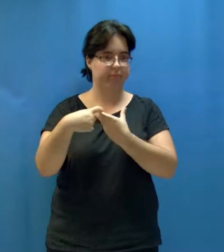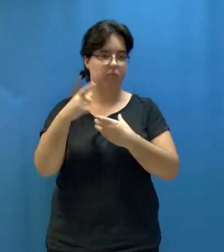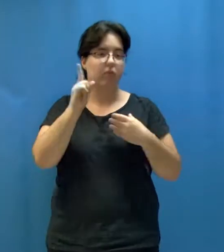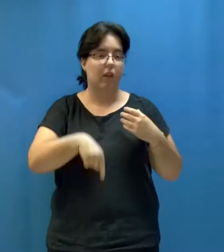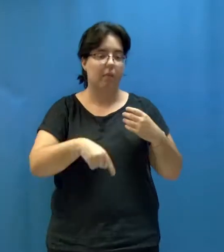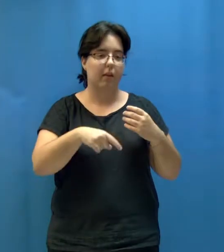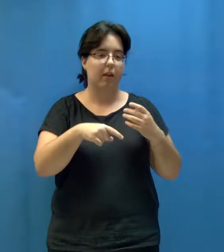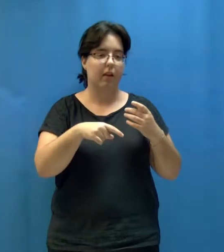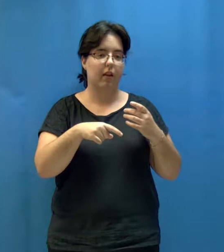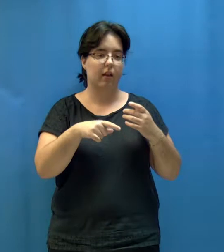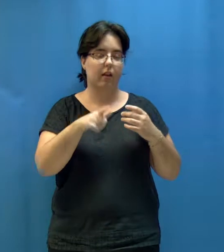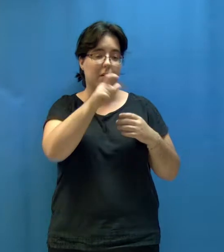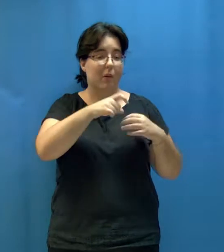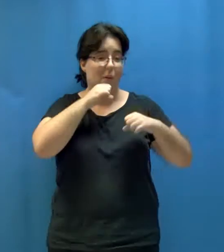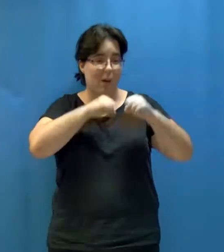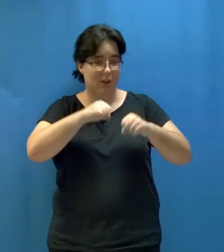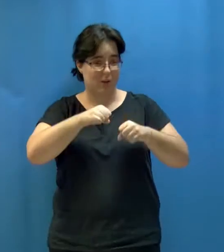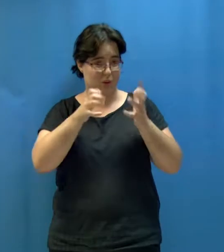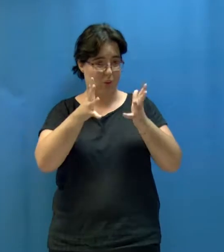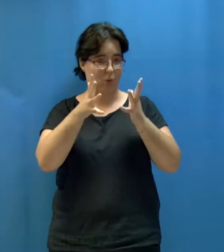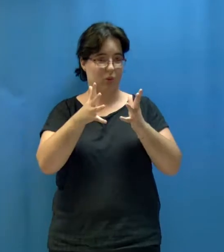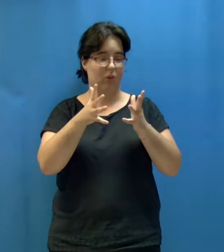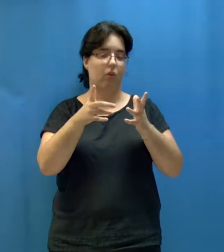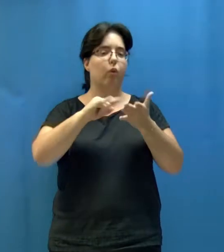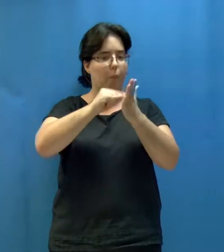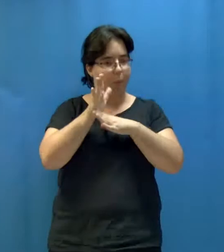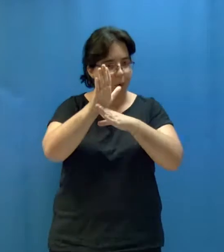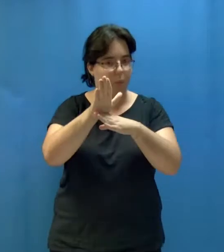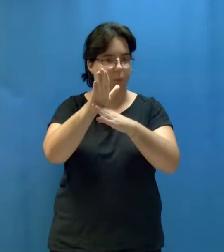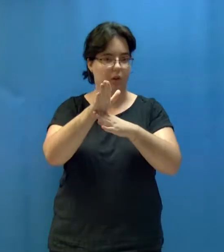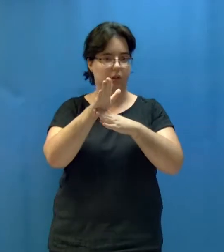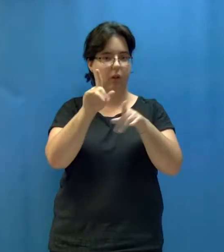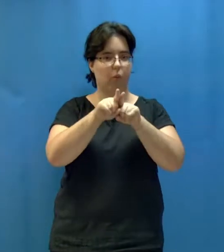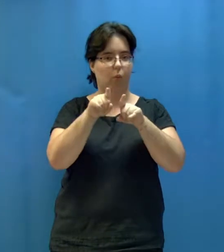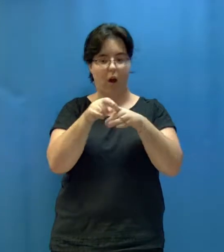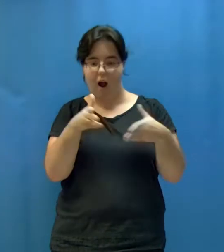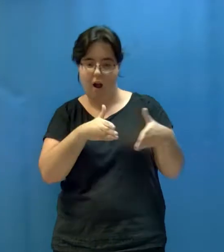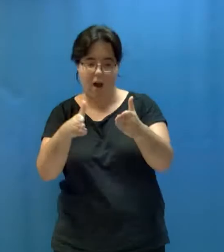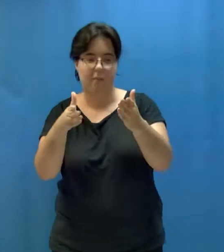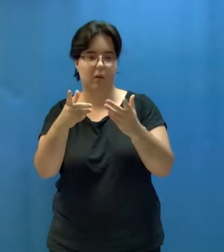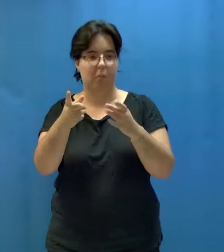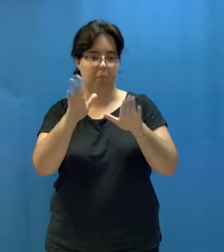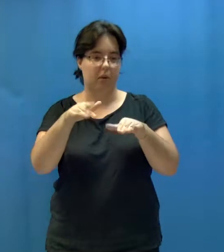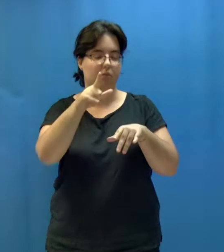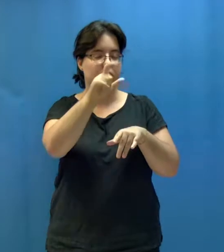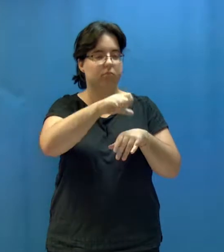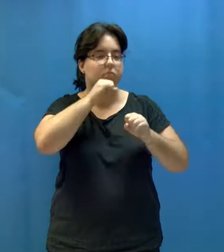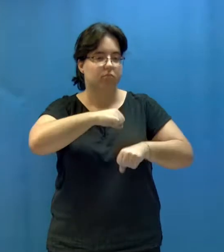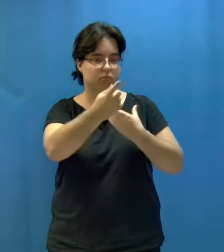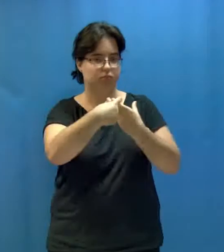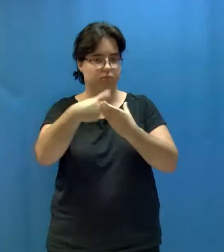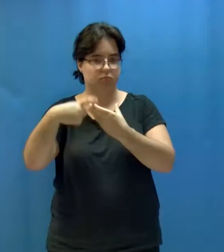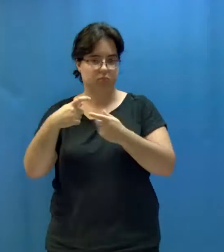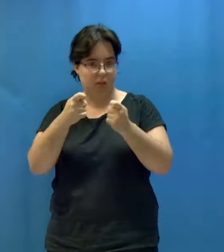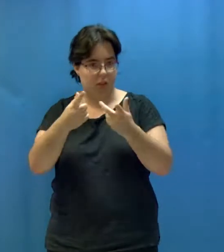Mayores propondrá los cauces necesarios para la integración del mismo de ciudadanos y ciudadanas mayores de la ciudad a título particular